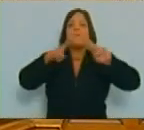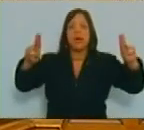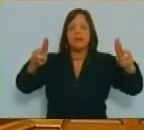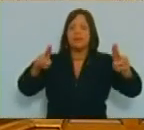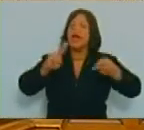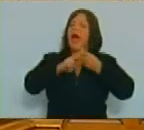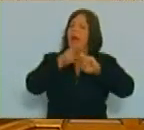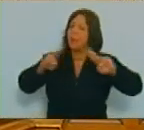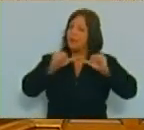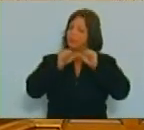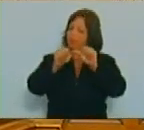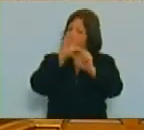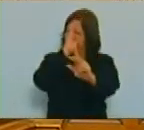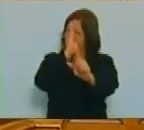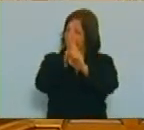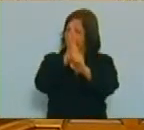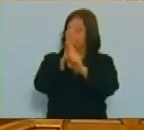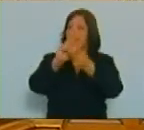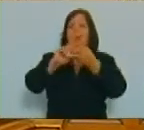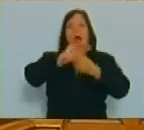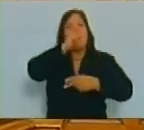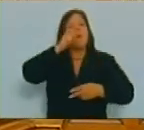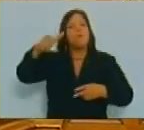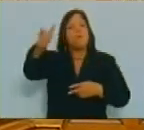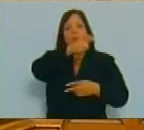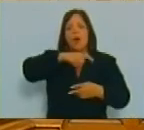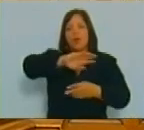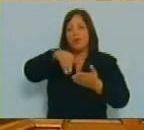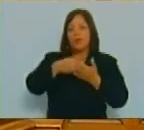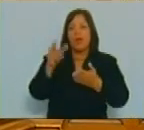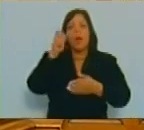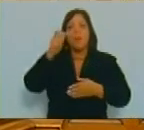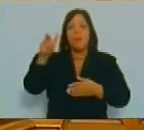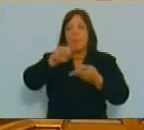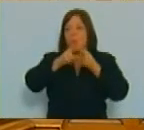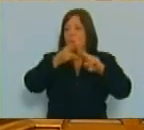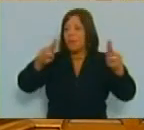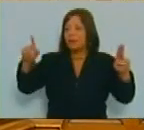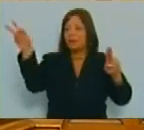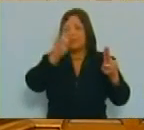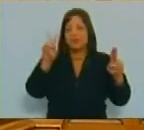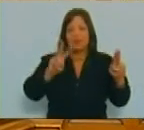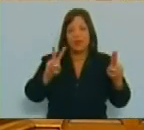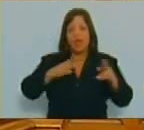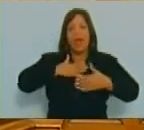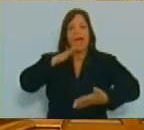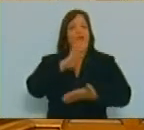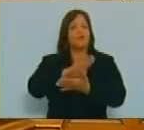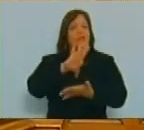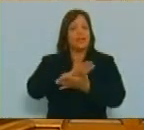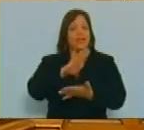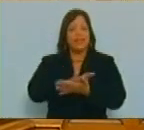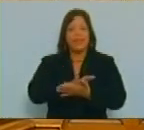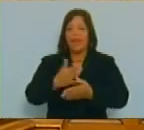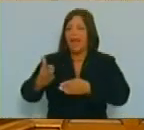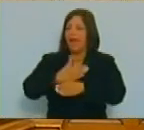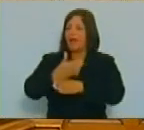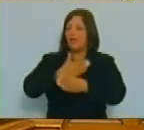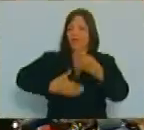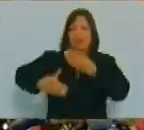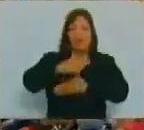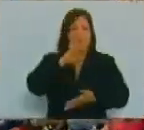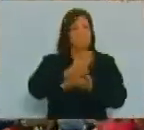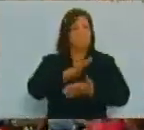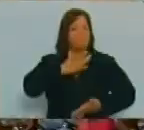la paz que estaríamos dedicado al pueblo de venezuela a la paz del pueblo de venezuela a su tranquilidad a la convivencia pacífica